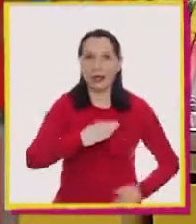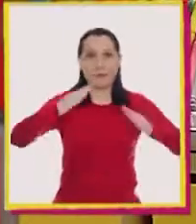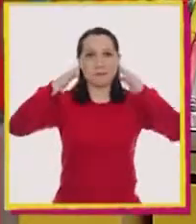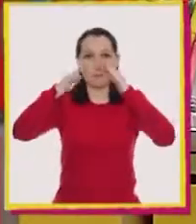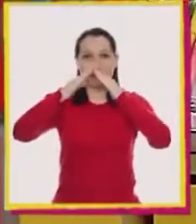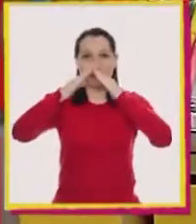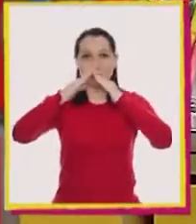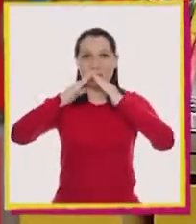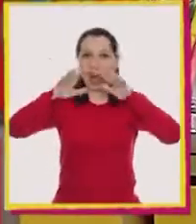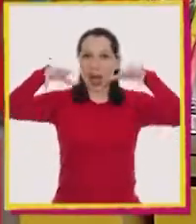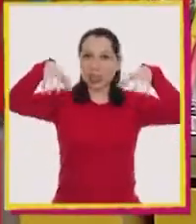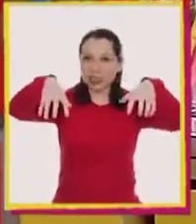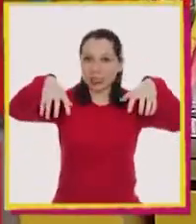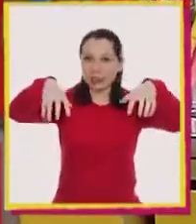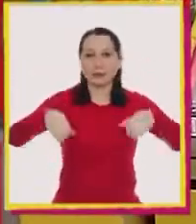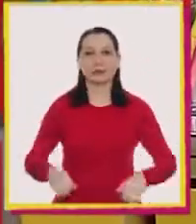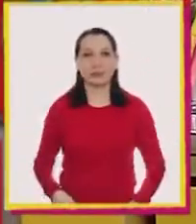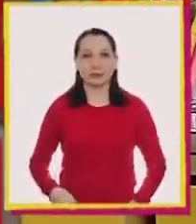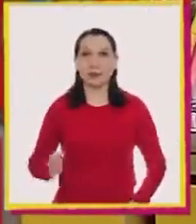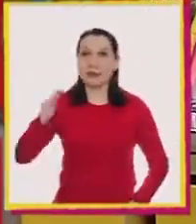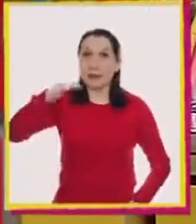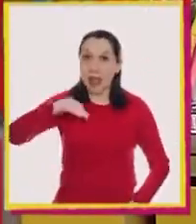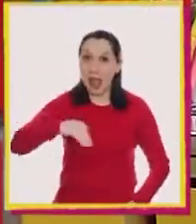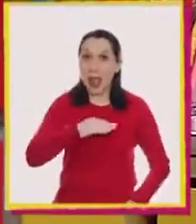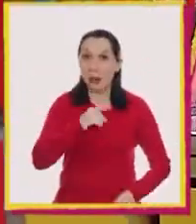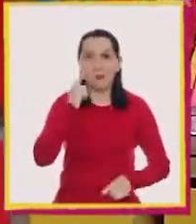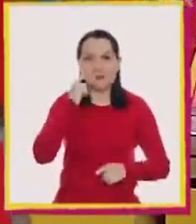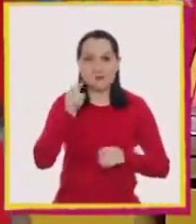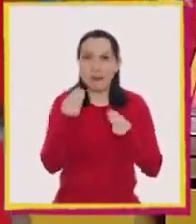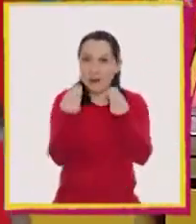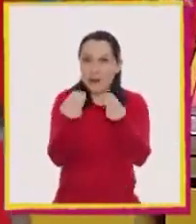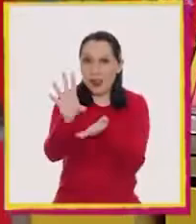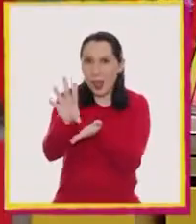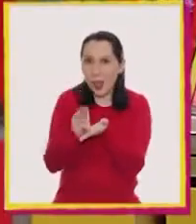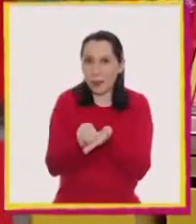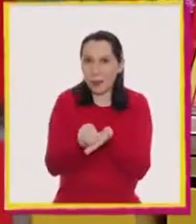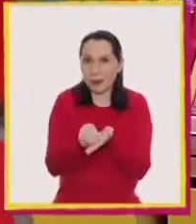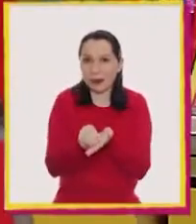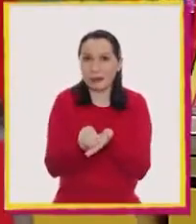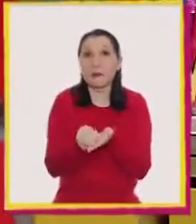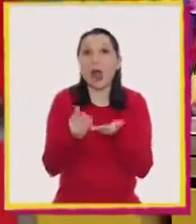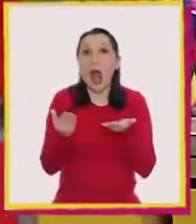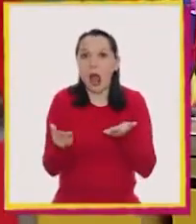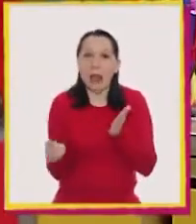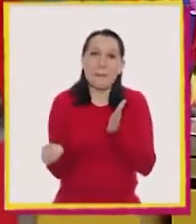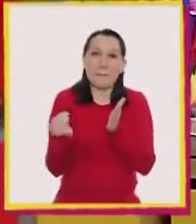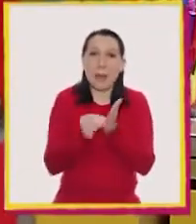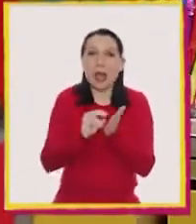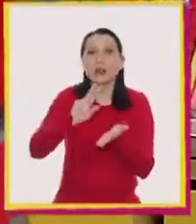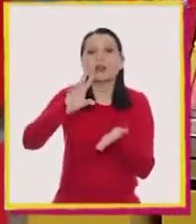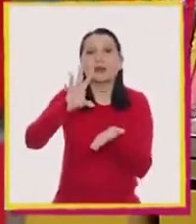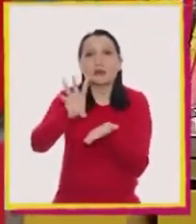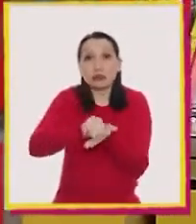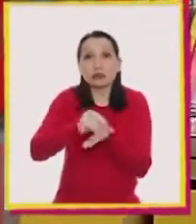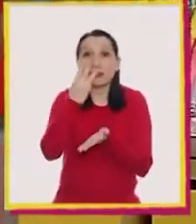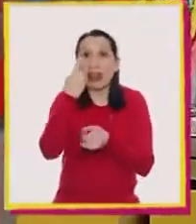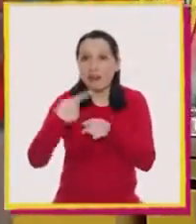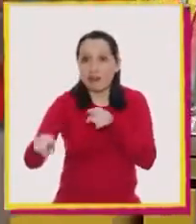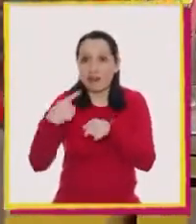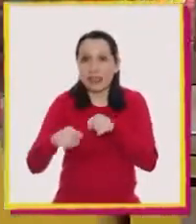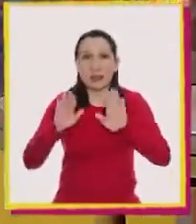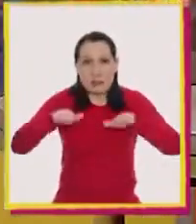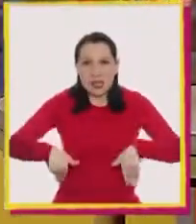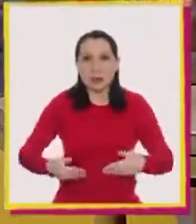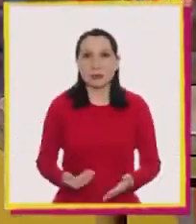Agua, montaña, león. Muy bien. Ahora extendámoslo repitiéndolo